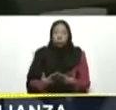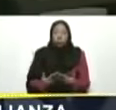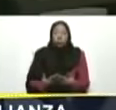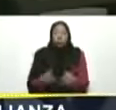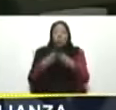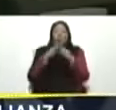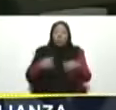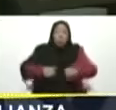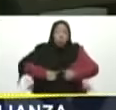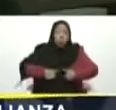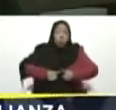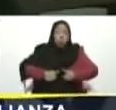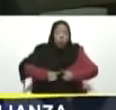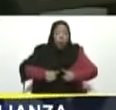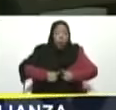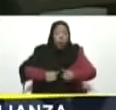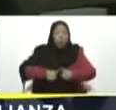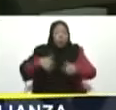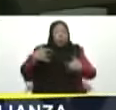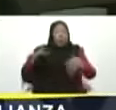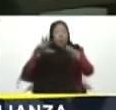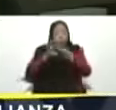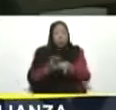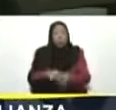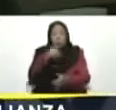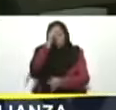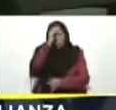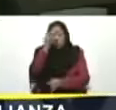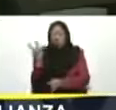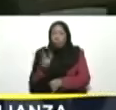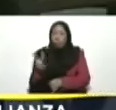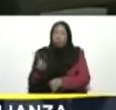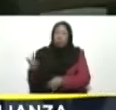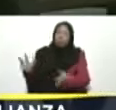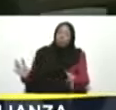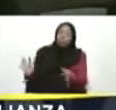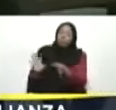¿Cuántos esfuerzos hemos hecho para seguir uniendo a Turquía y Venezuela?